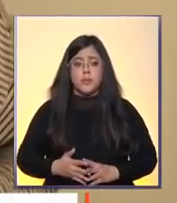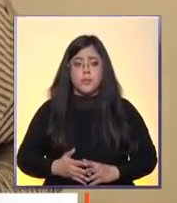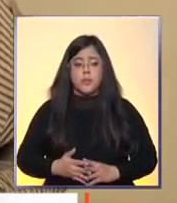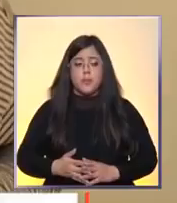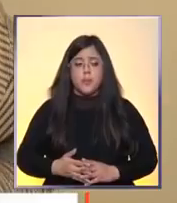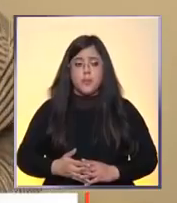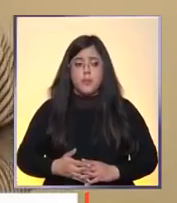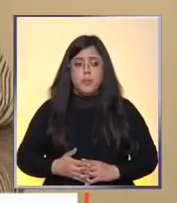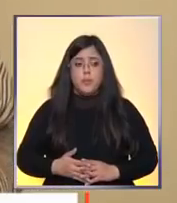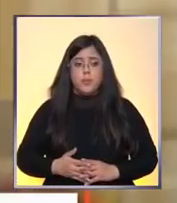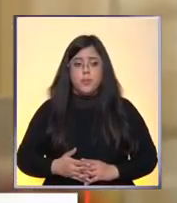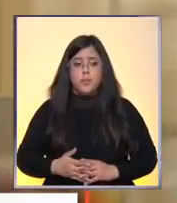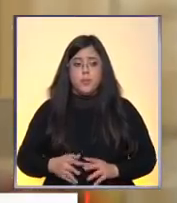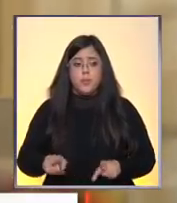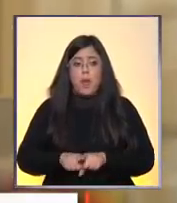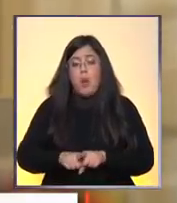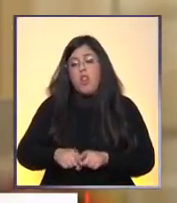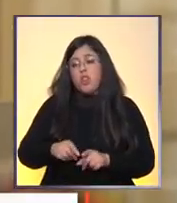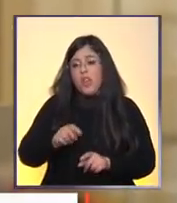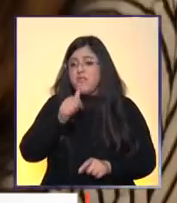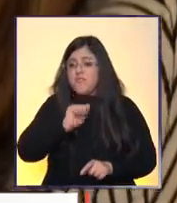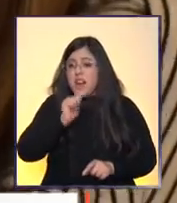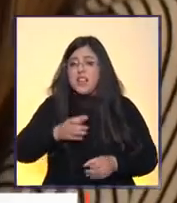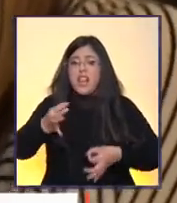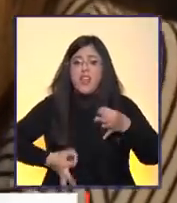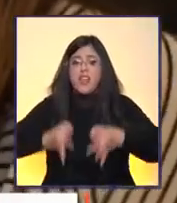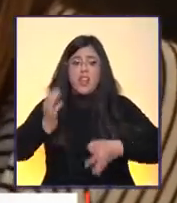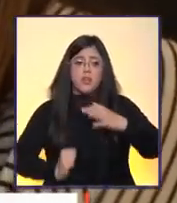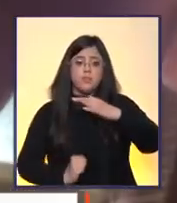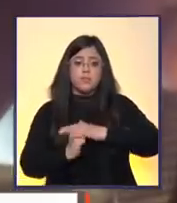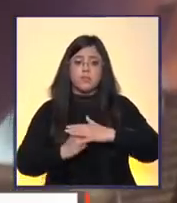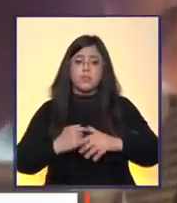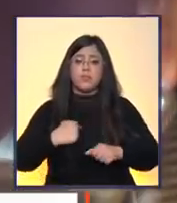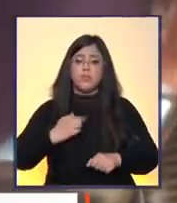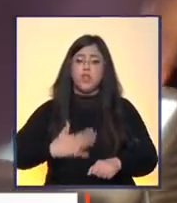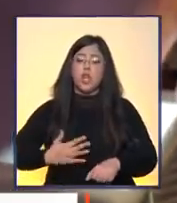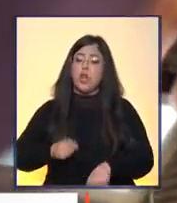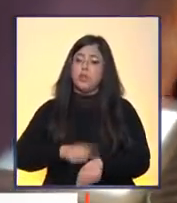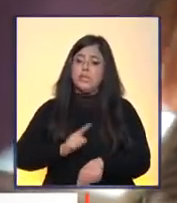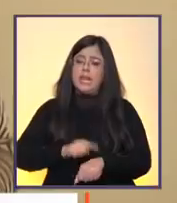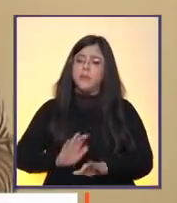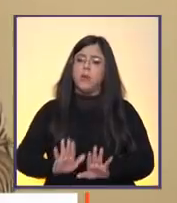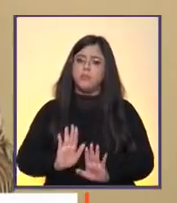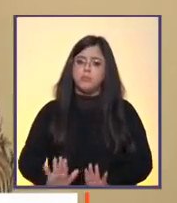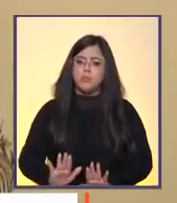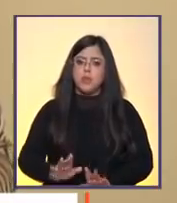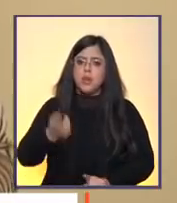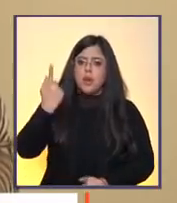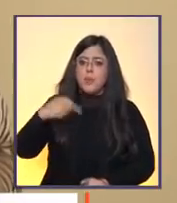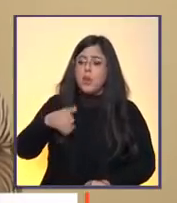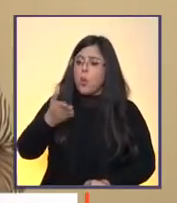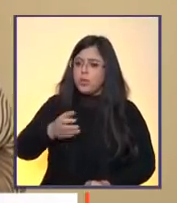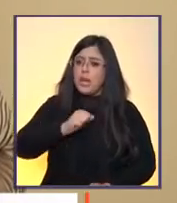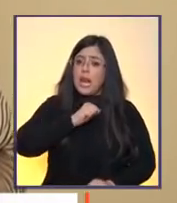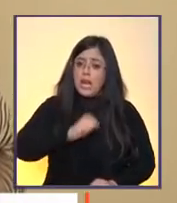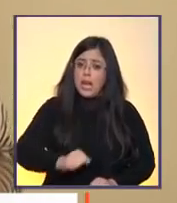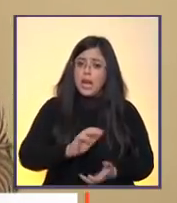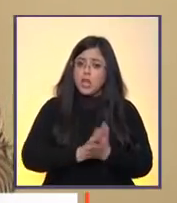no obstante que se resolvió la Corte Suprema, preferiría esperar un tiempito más. ¿Pero usted niega todo lo que han dicho